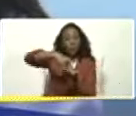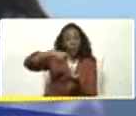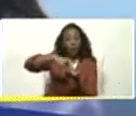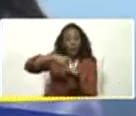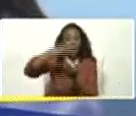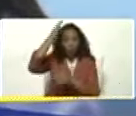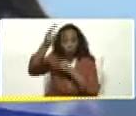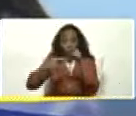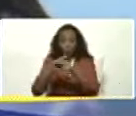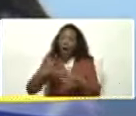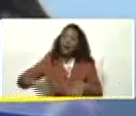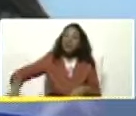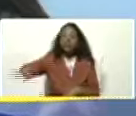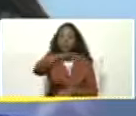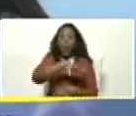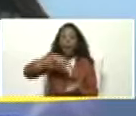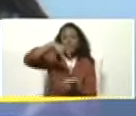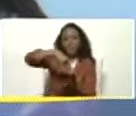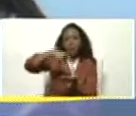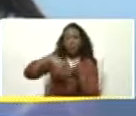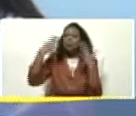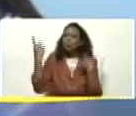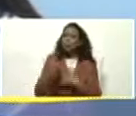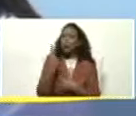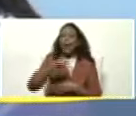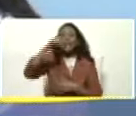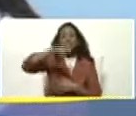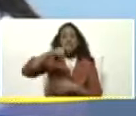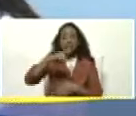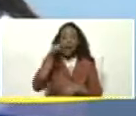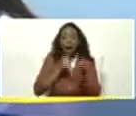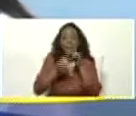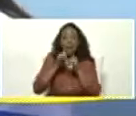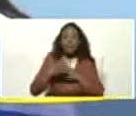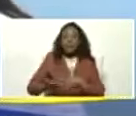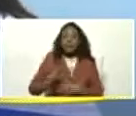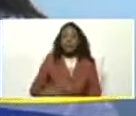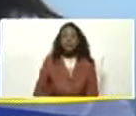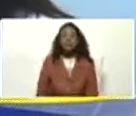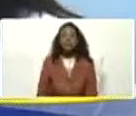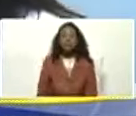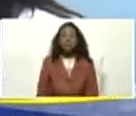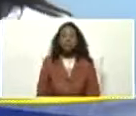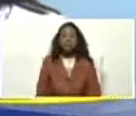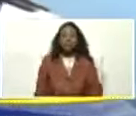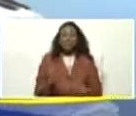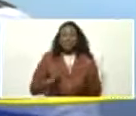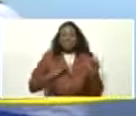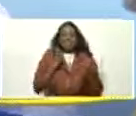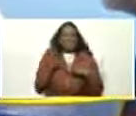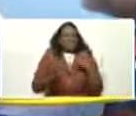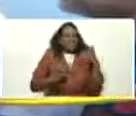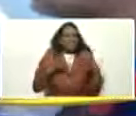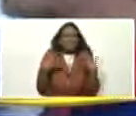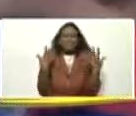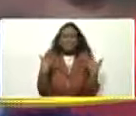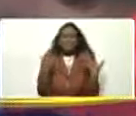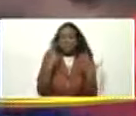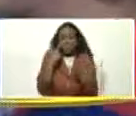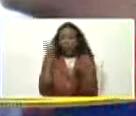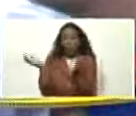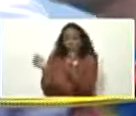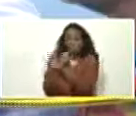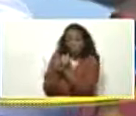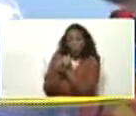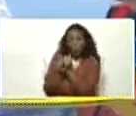todo el cs a ayudar a todos los bebés de la patria siento una gran emoción p por aquí a mi